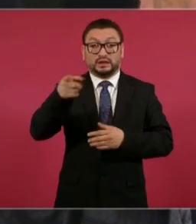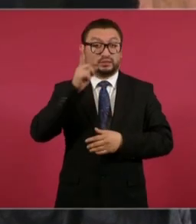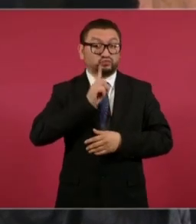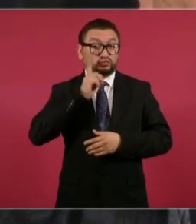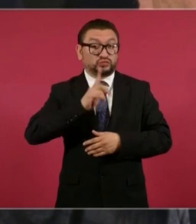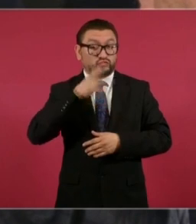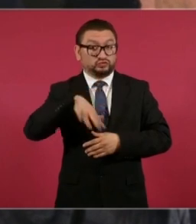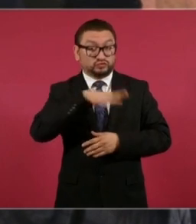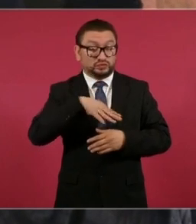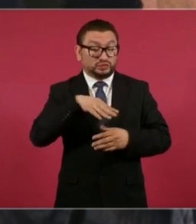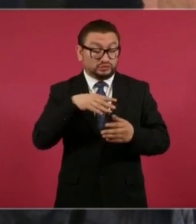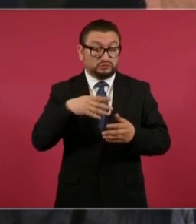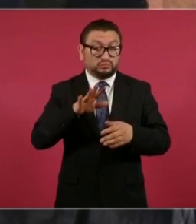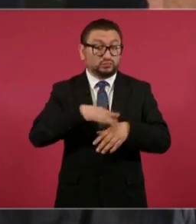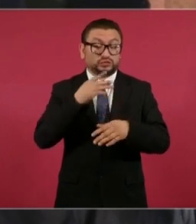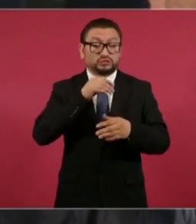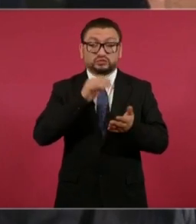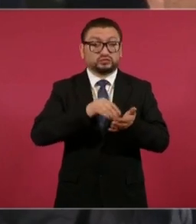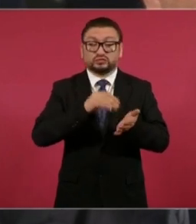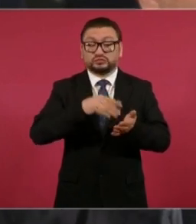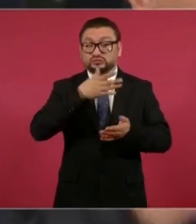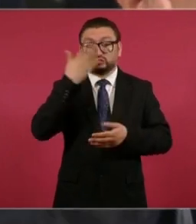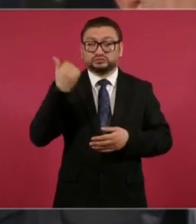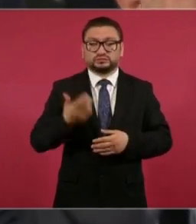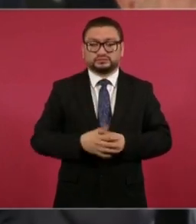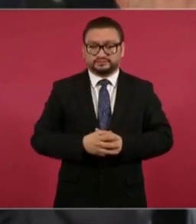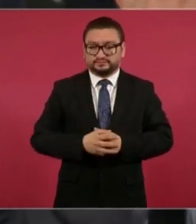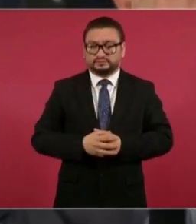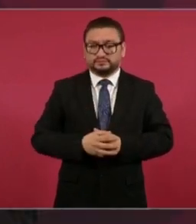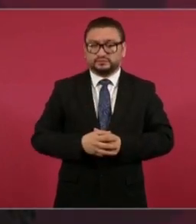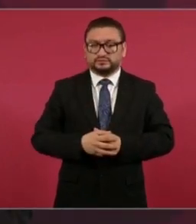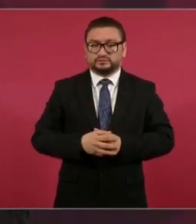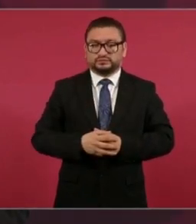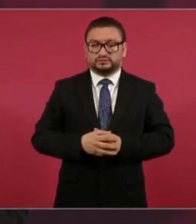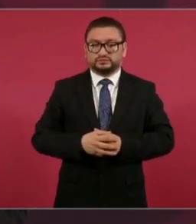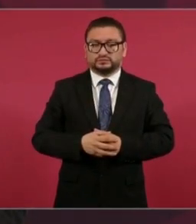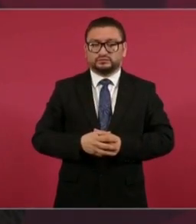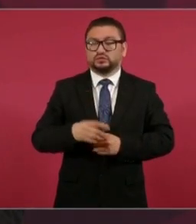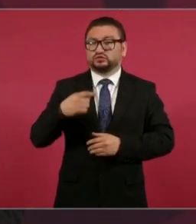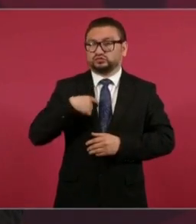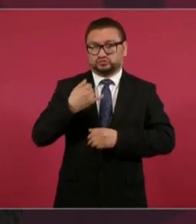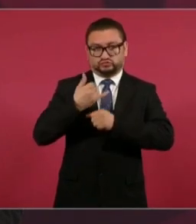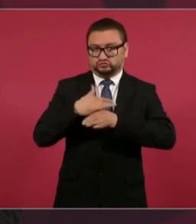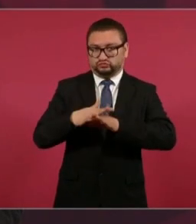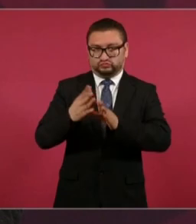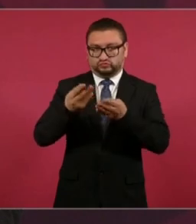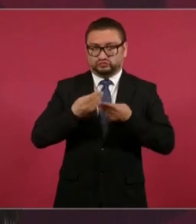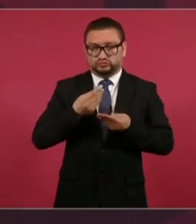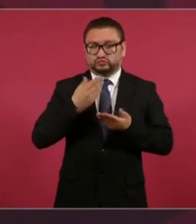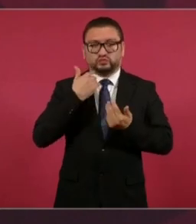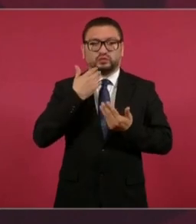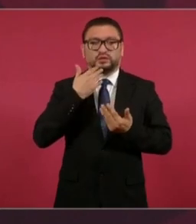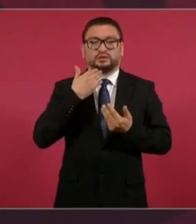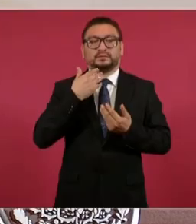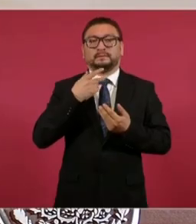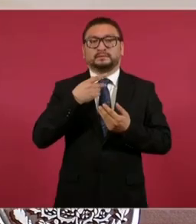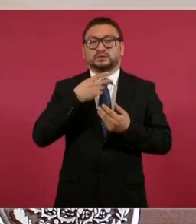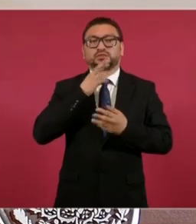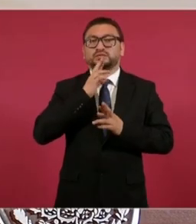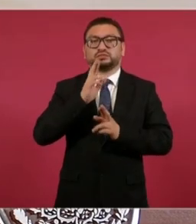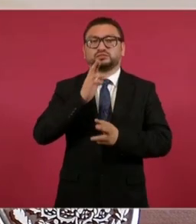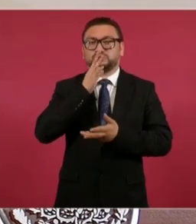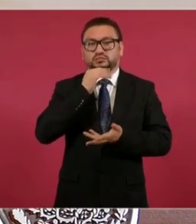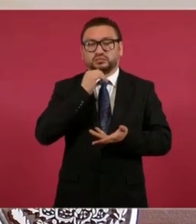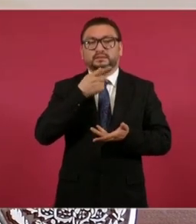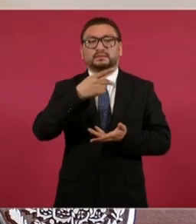porque todavía no se sabe de no han tratado el tema no tengo el informe por eso no te puedo contestar